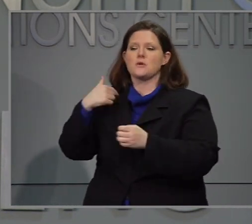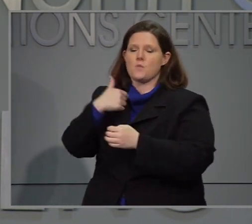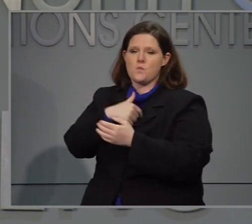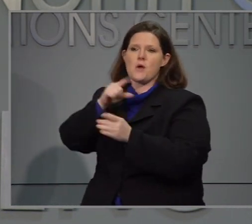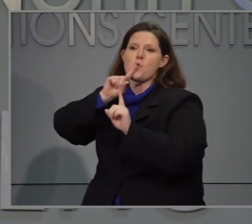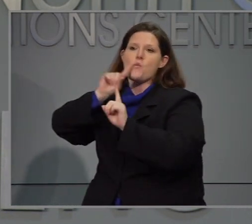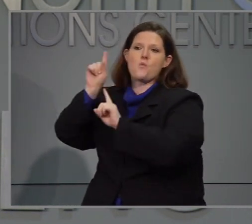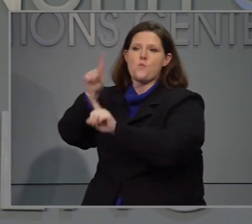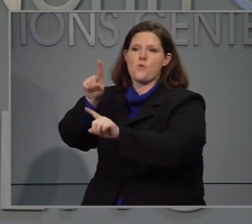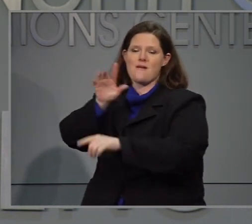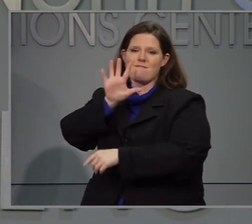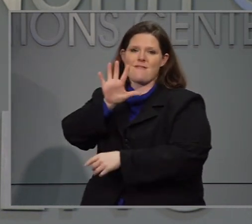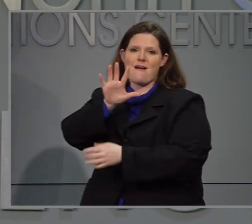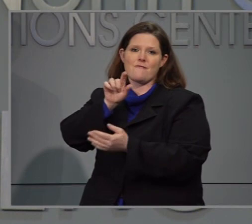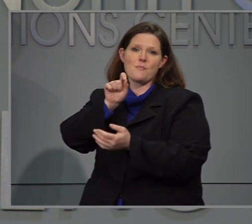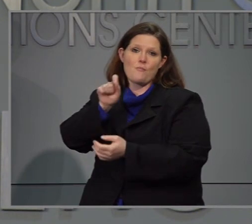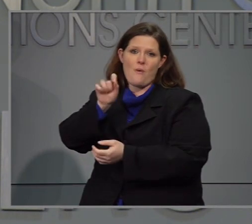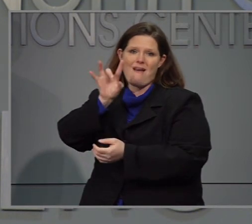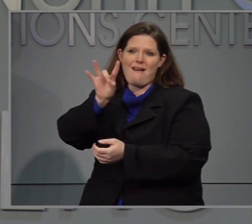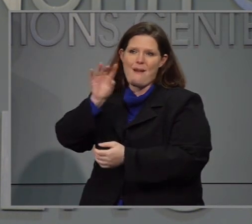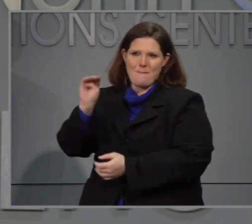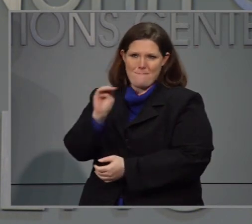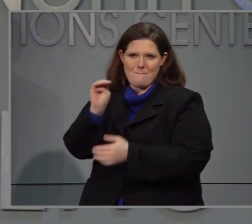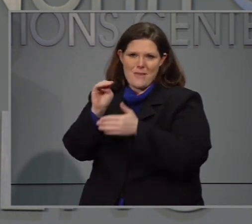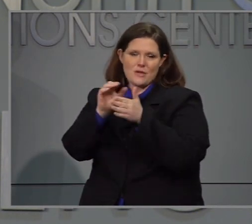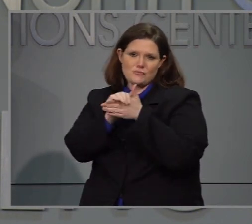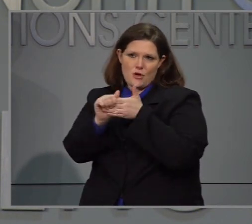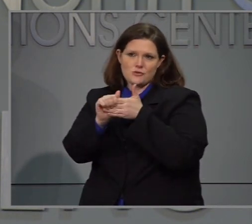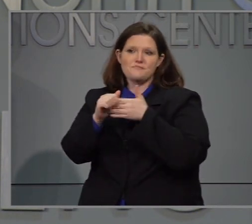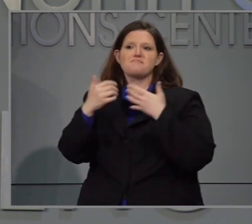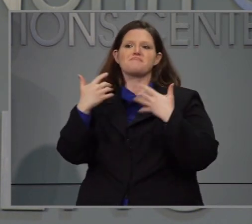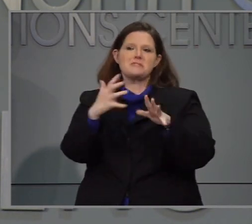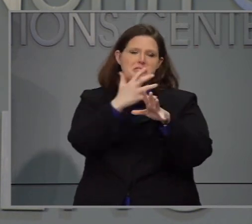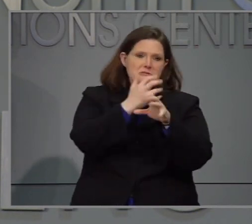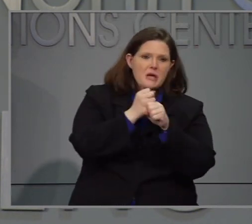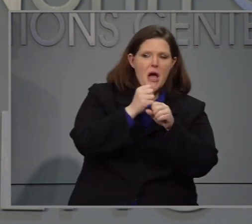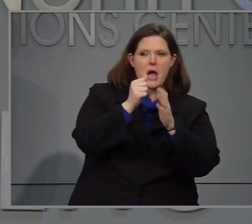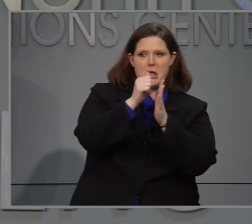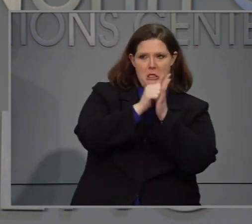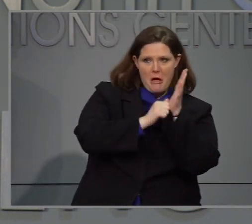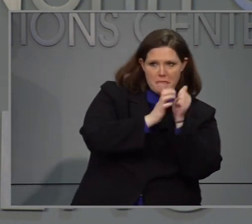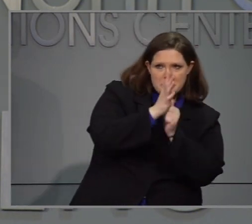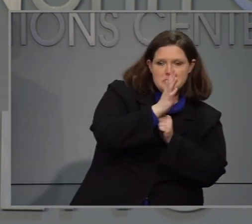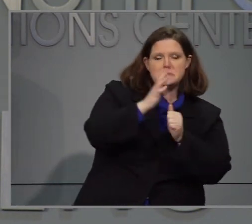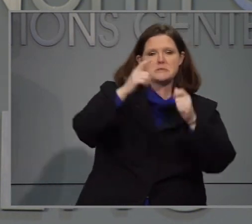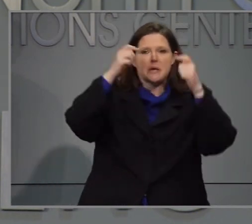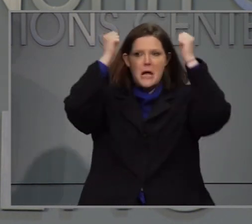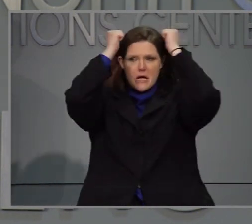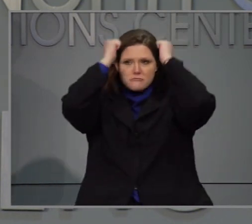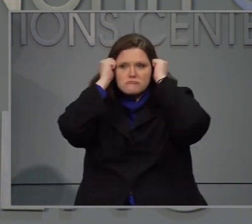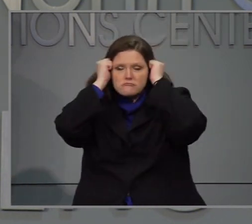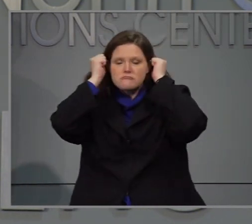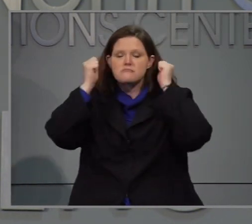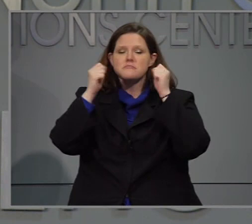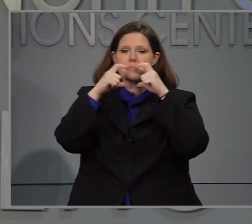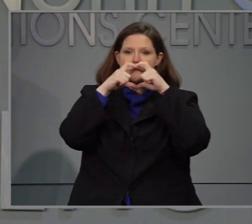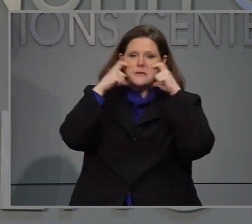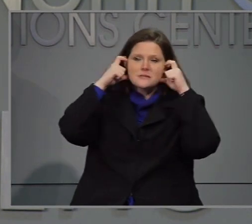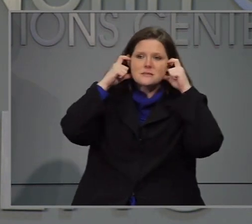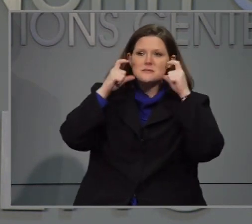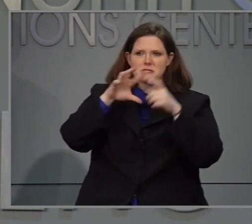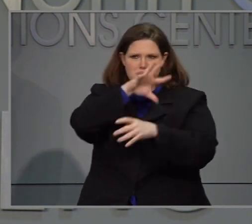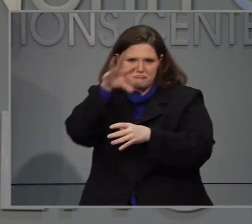hicimos pedidos de 5.8 millones. Ayer recibimos envíos de guantes, cubrepelo, tapabocas y